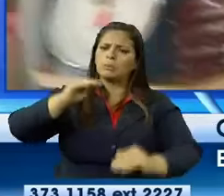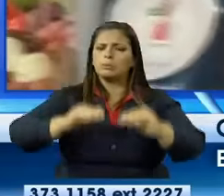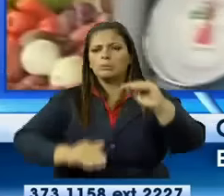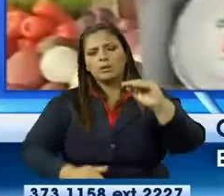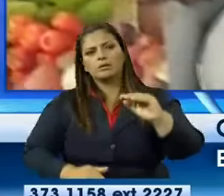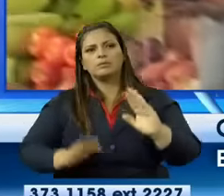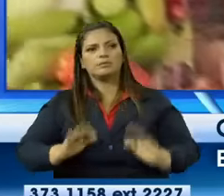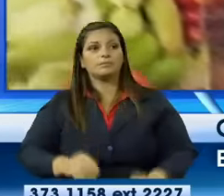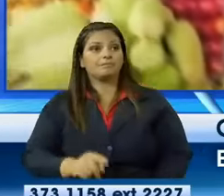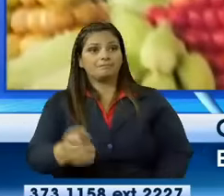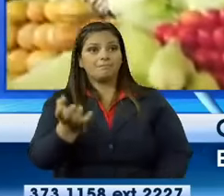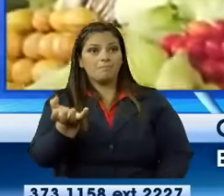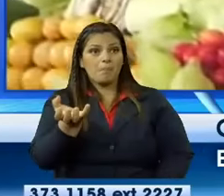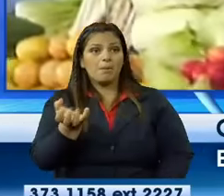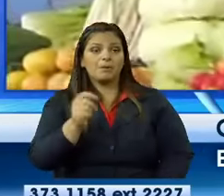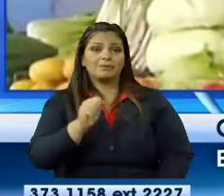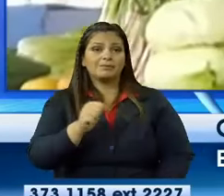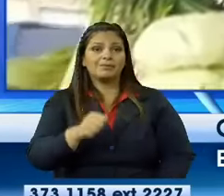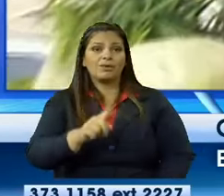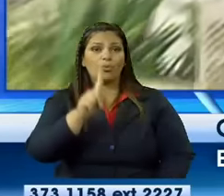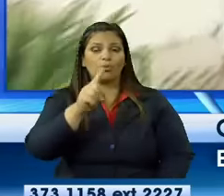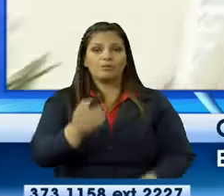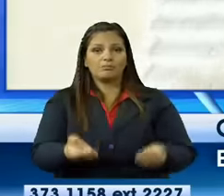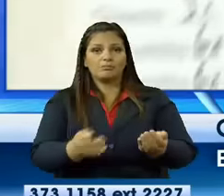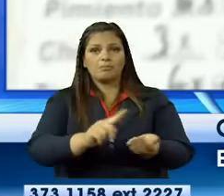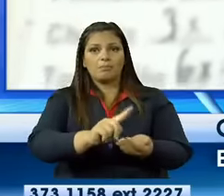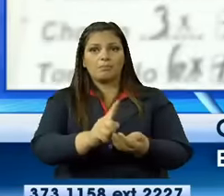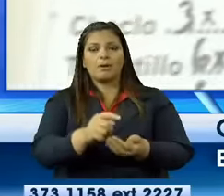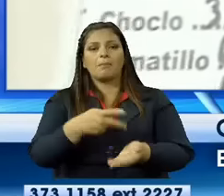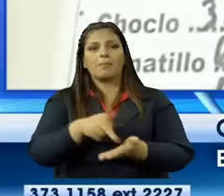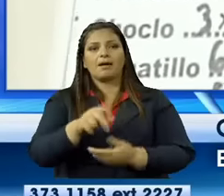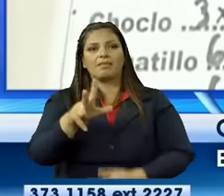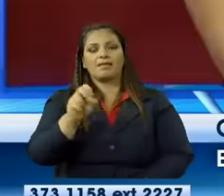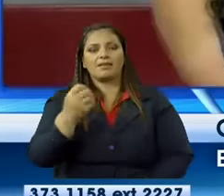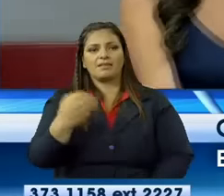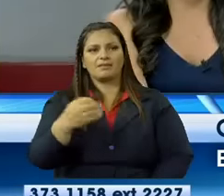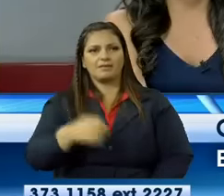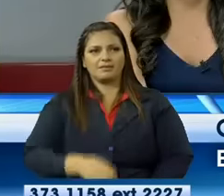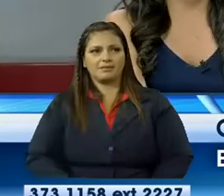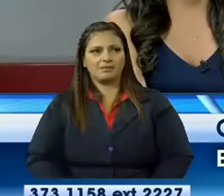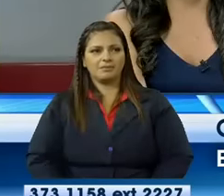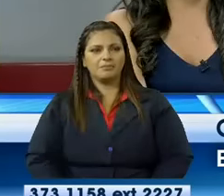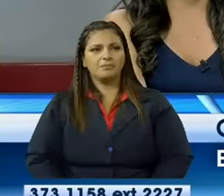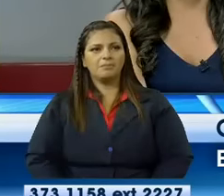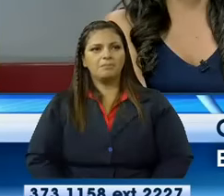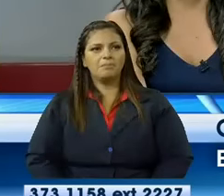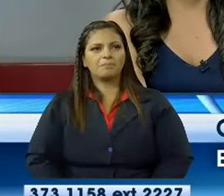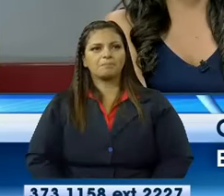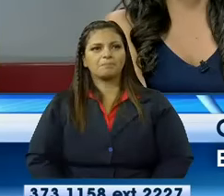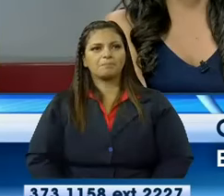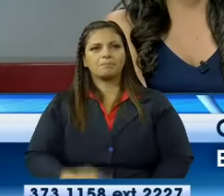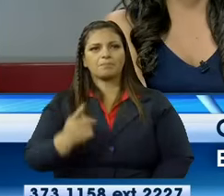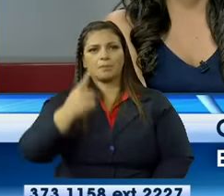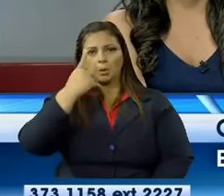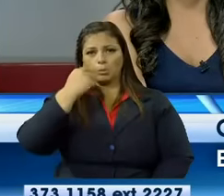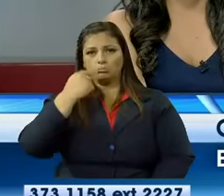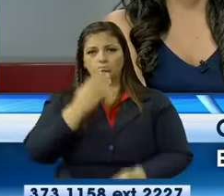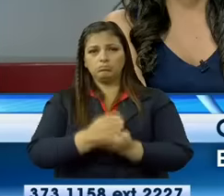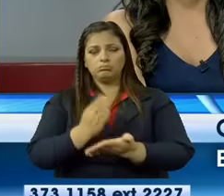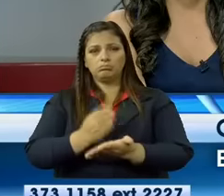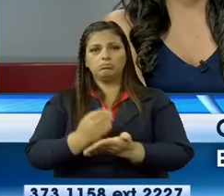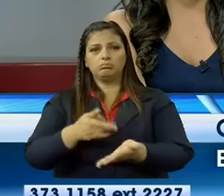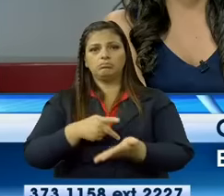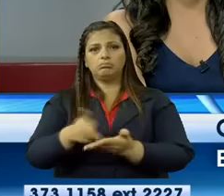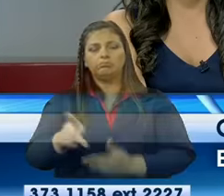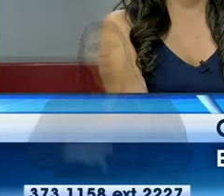30 centavos. Aquí correcto. Está. La de cebolla está a 35, pero estaba a 30. Ya. Está a 35. La de tomate,